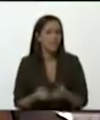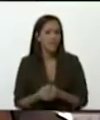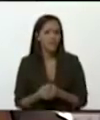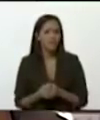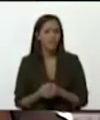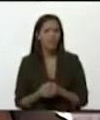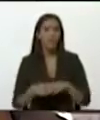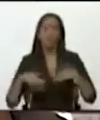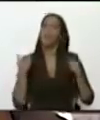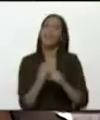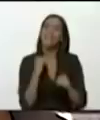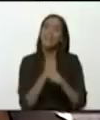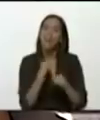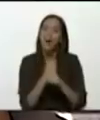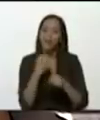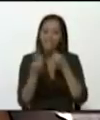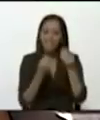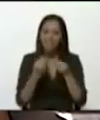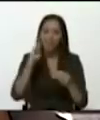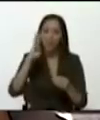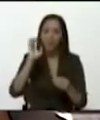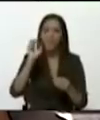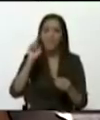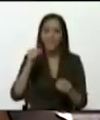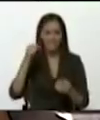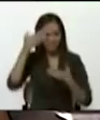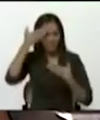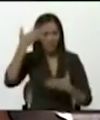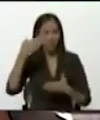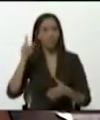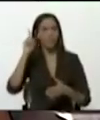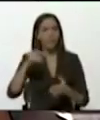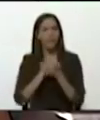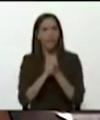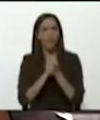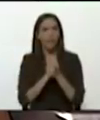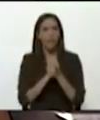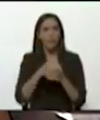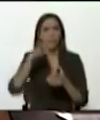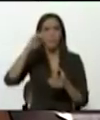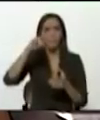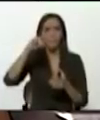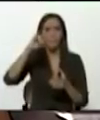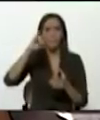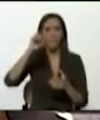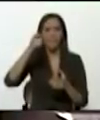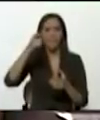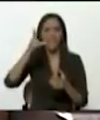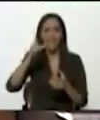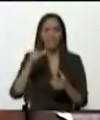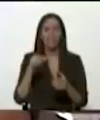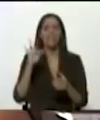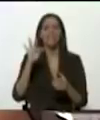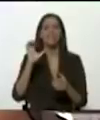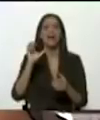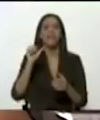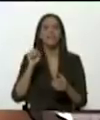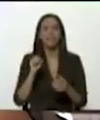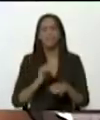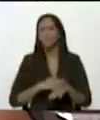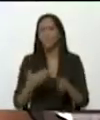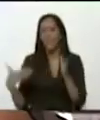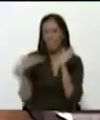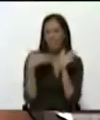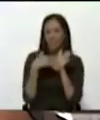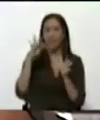¿Cuál es el trabajo que viene haciendo el compañero Bernal? Y desde acá le quiero mandar un saludo también al compañero Miguel Domínguez en el FAE. ¿Por qué atacan